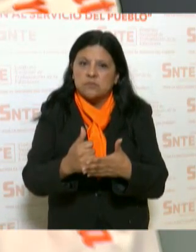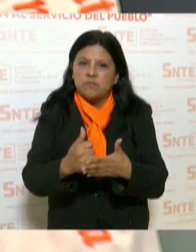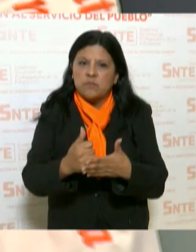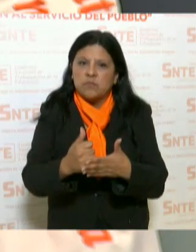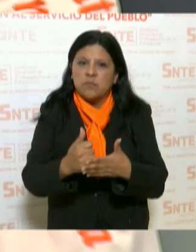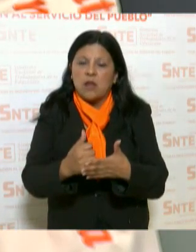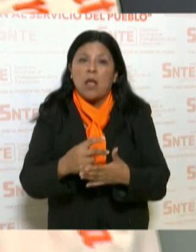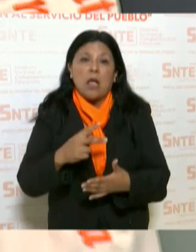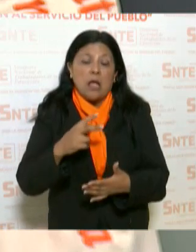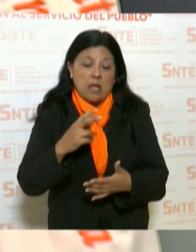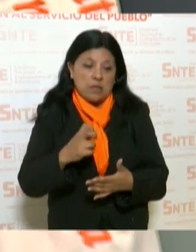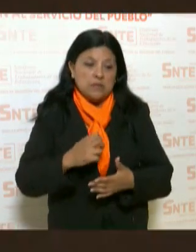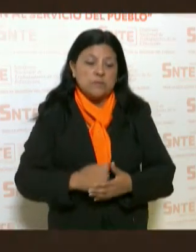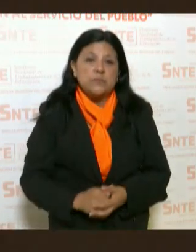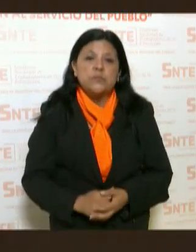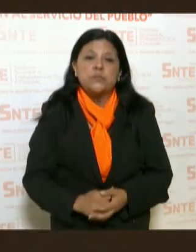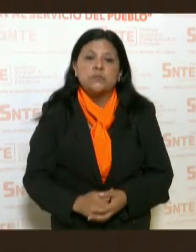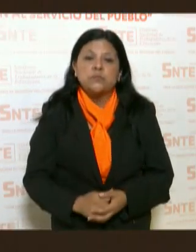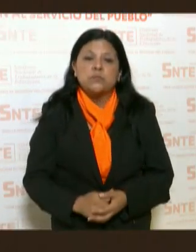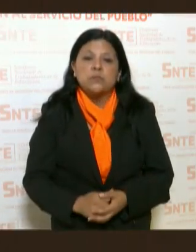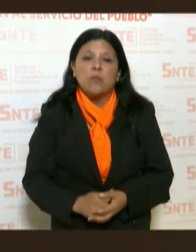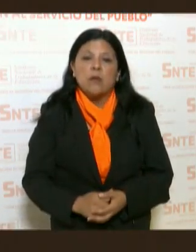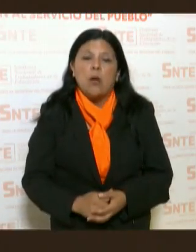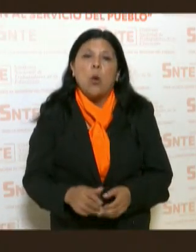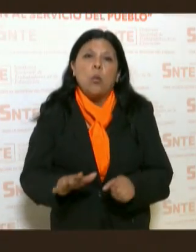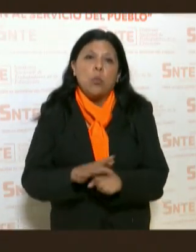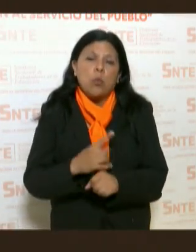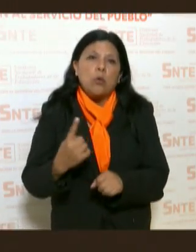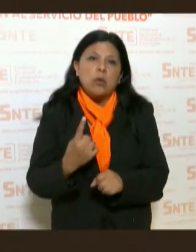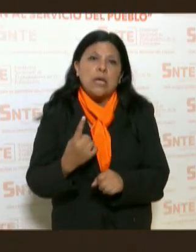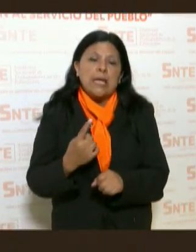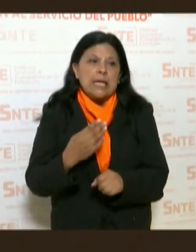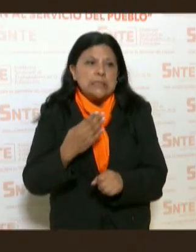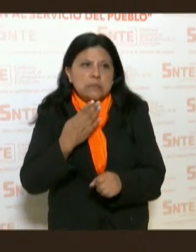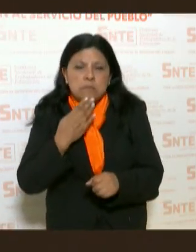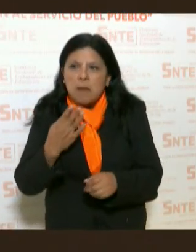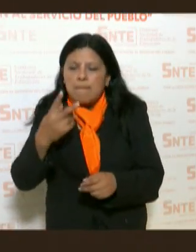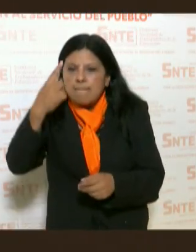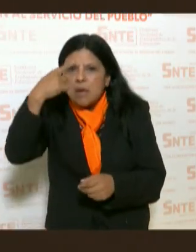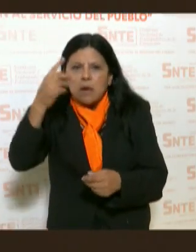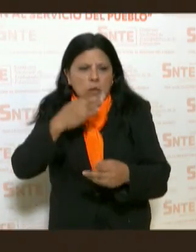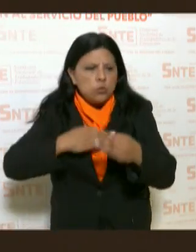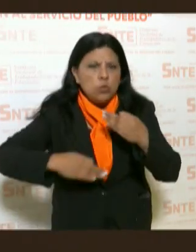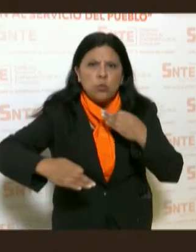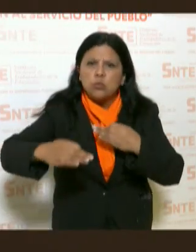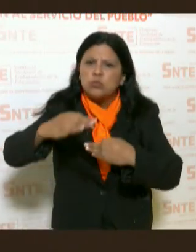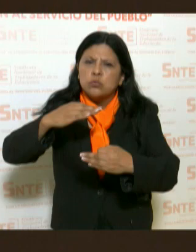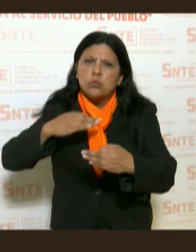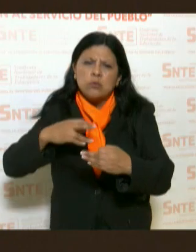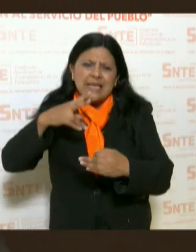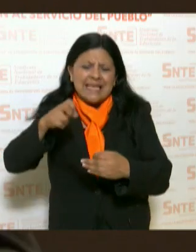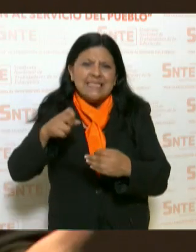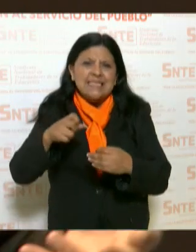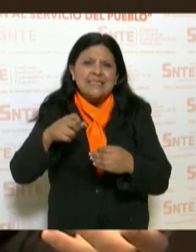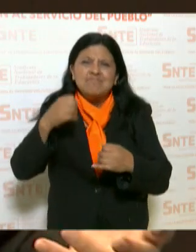divisa es que por el bien de todos, primero los pobres, y eso es lo que estamos aplicando.